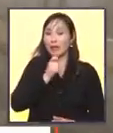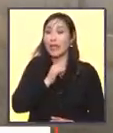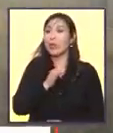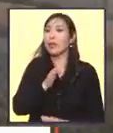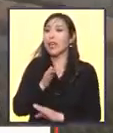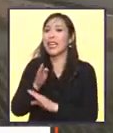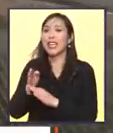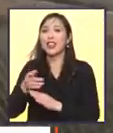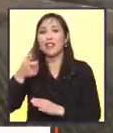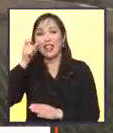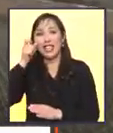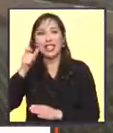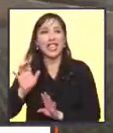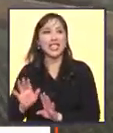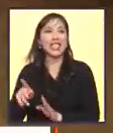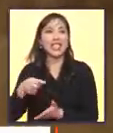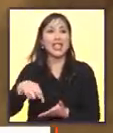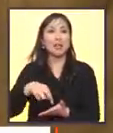de Pirque.